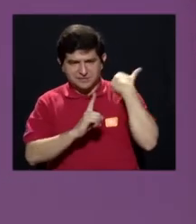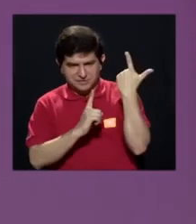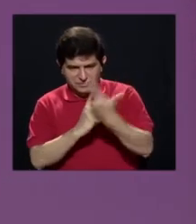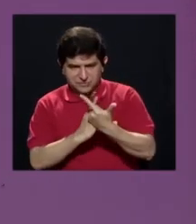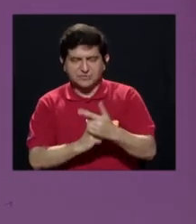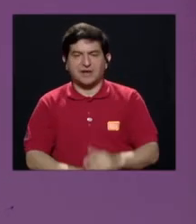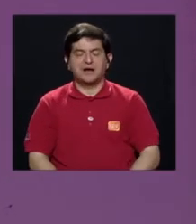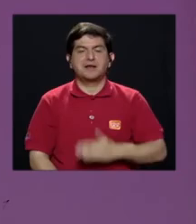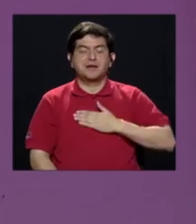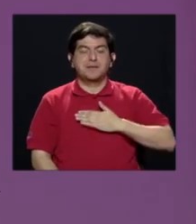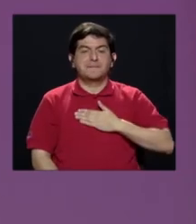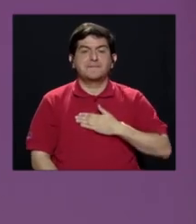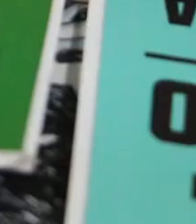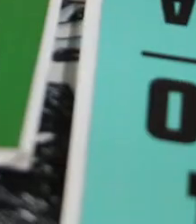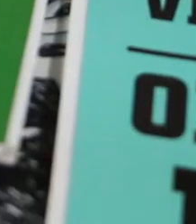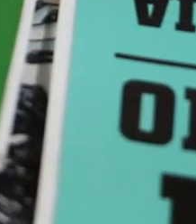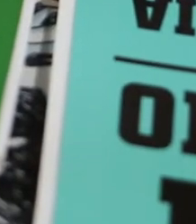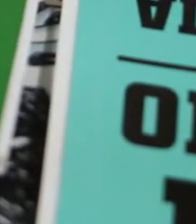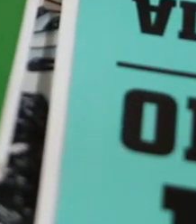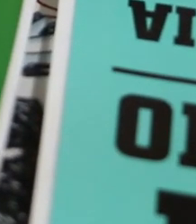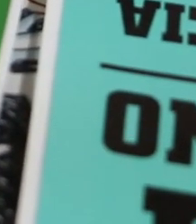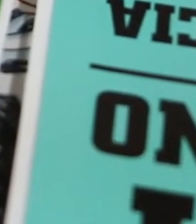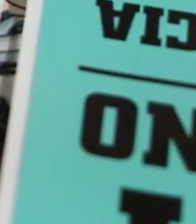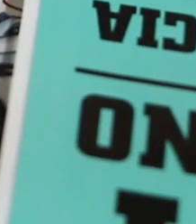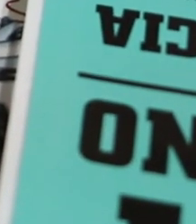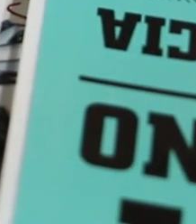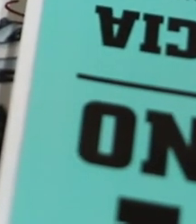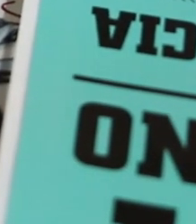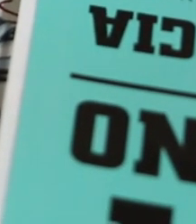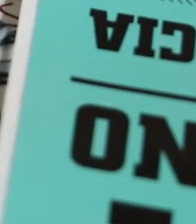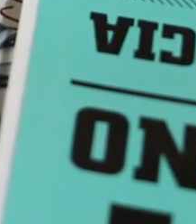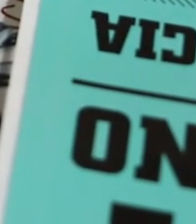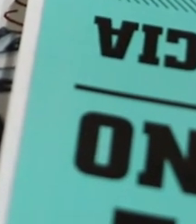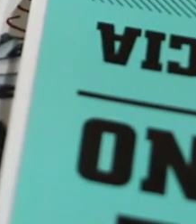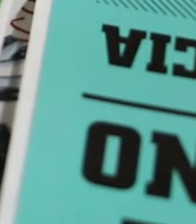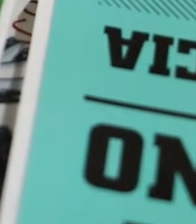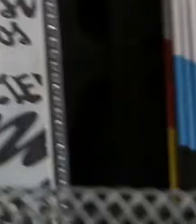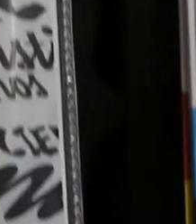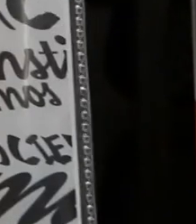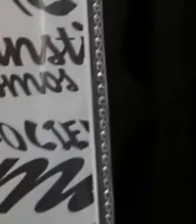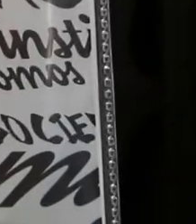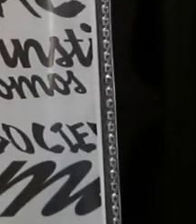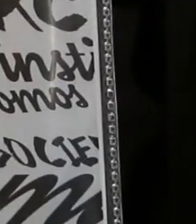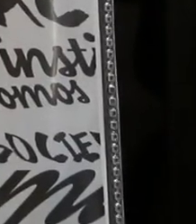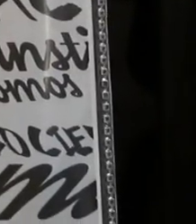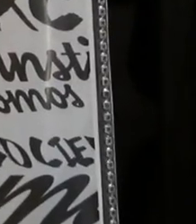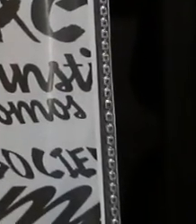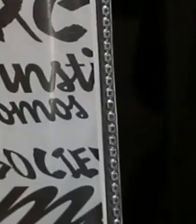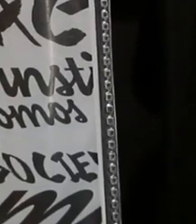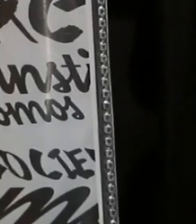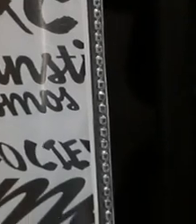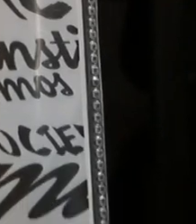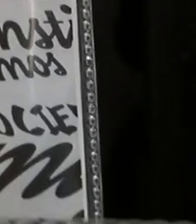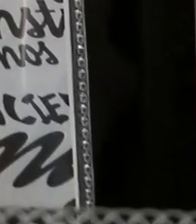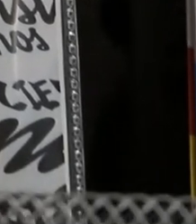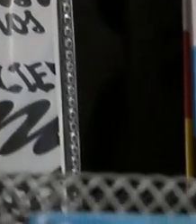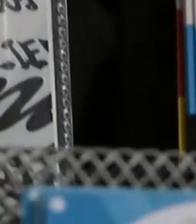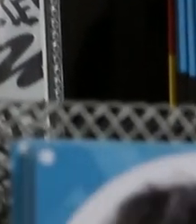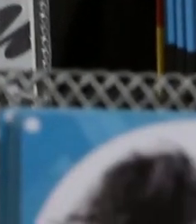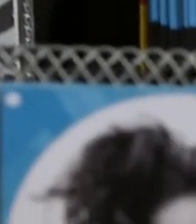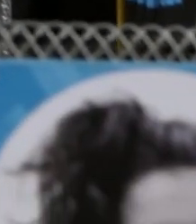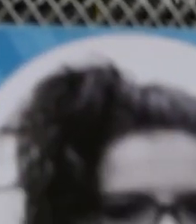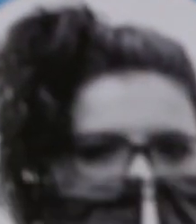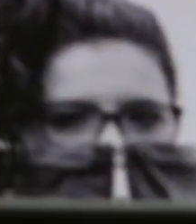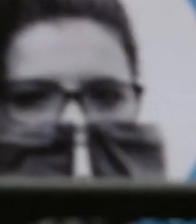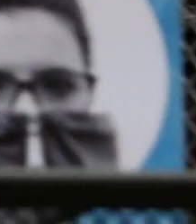canciones tienen mucho, mucho perfil de crítica, de sobre todo de